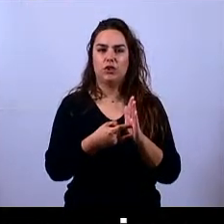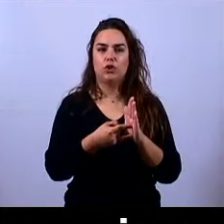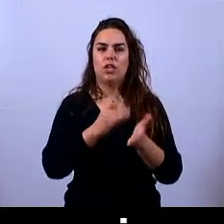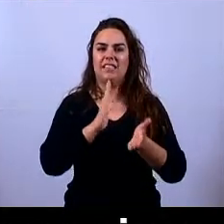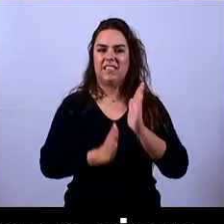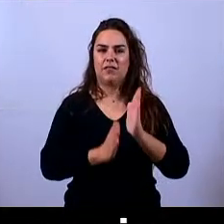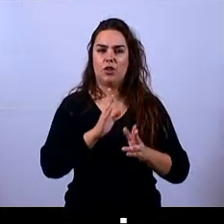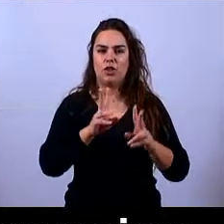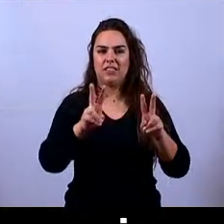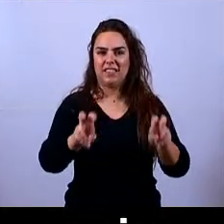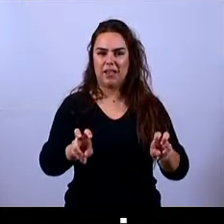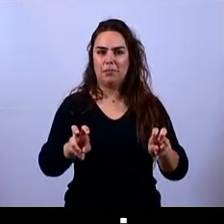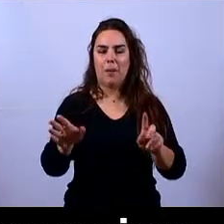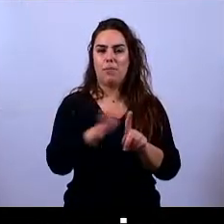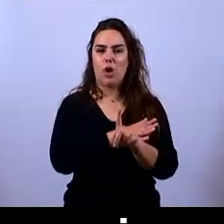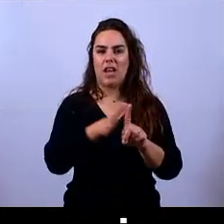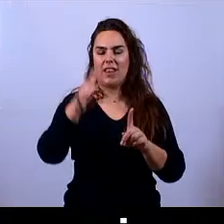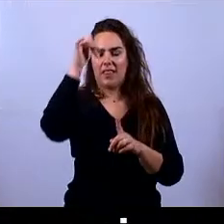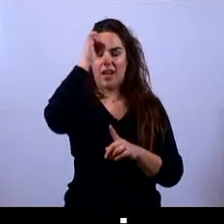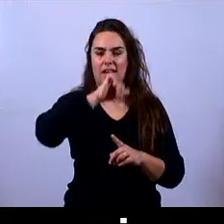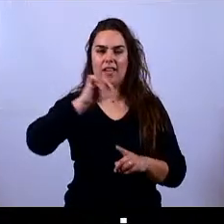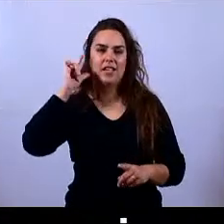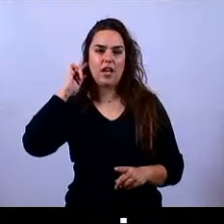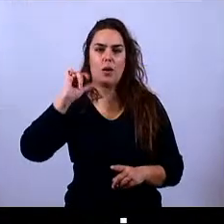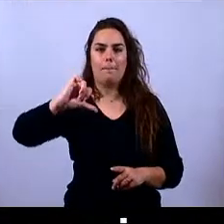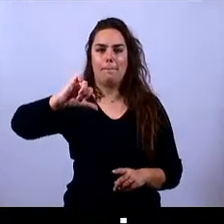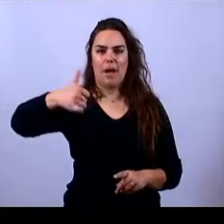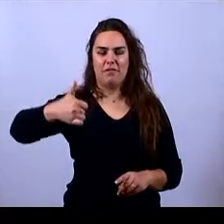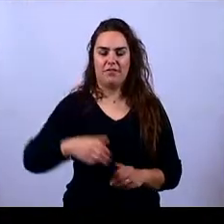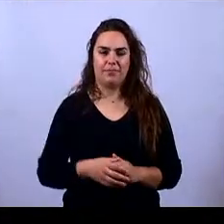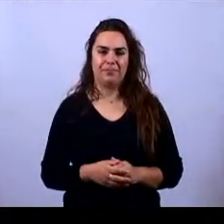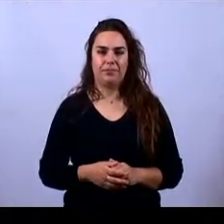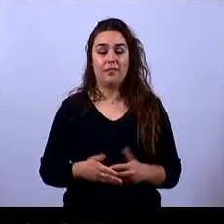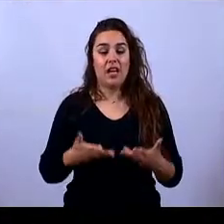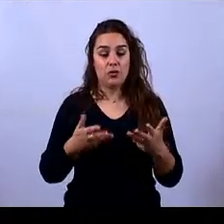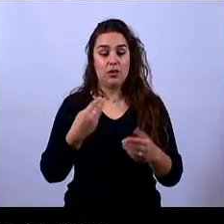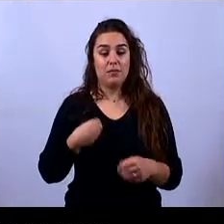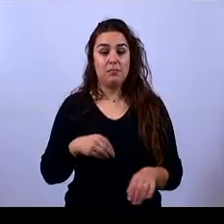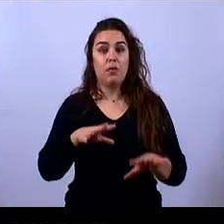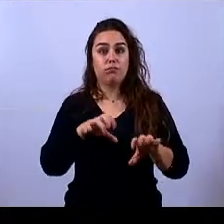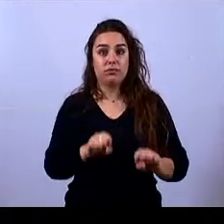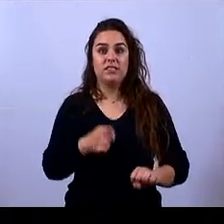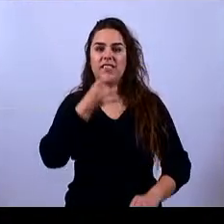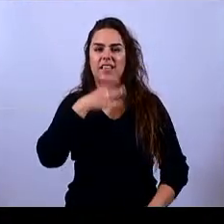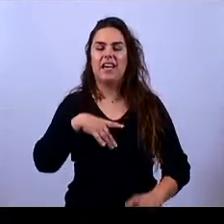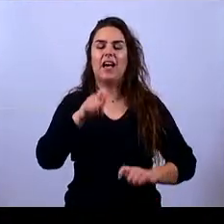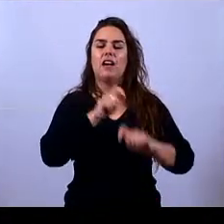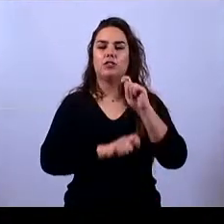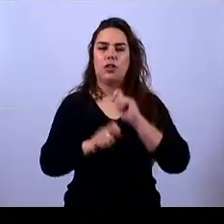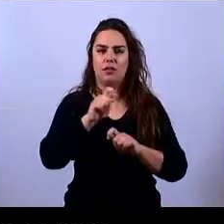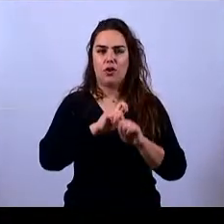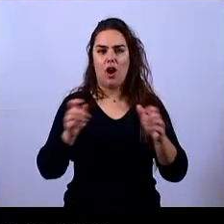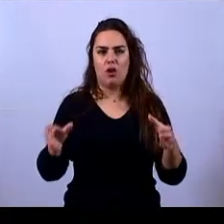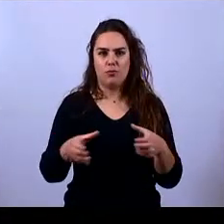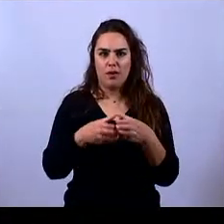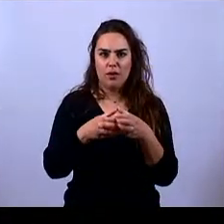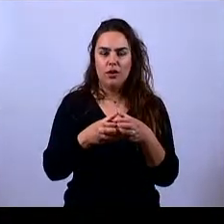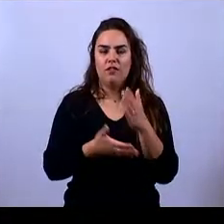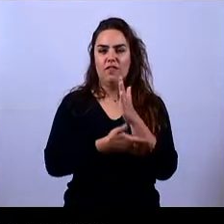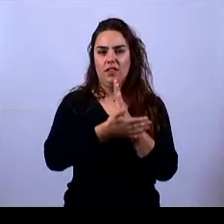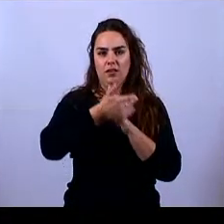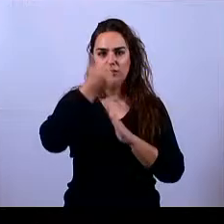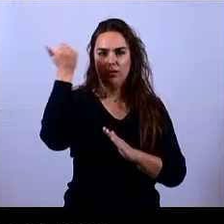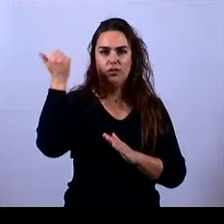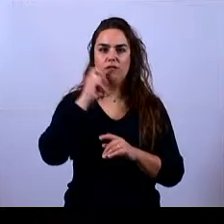en materia de violencia de género. Podrán optar a estas ayudas asociaciones, agrupaciones, federaciones